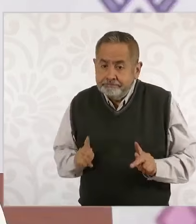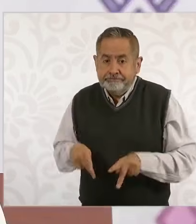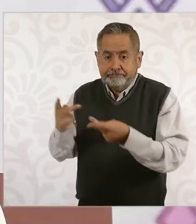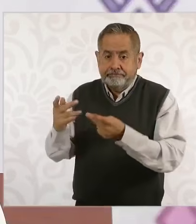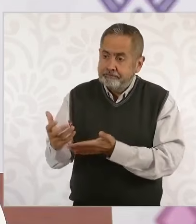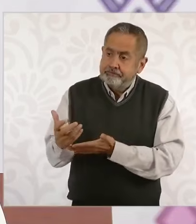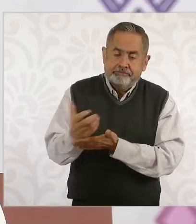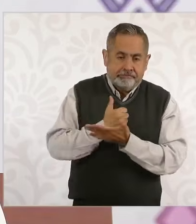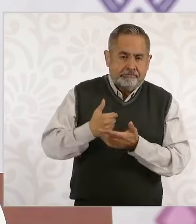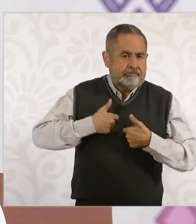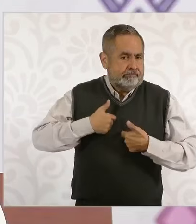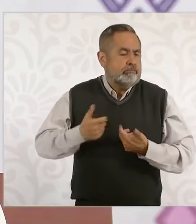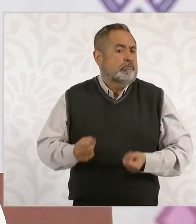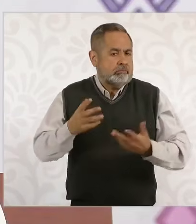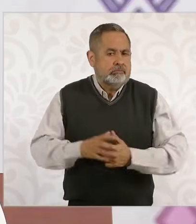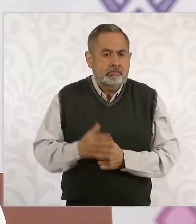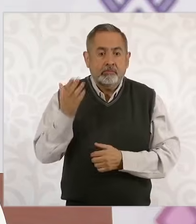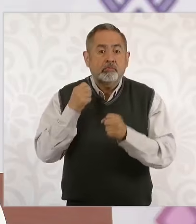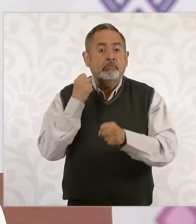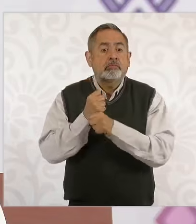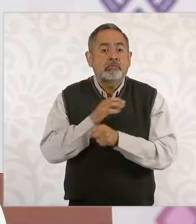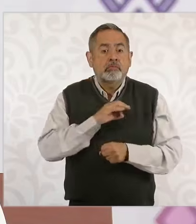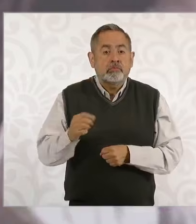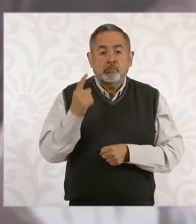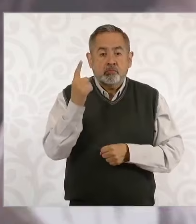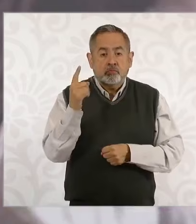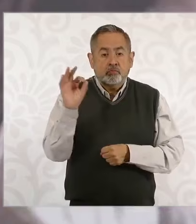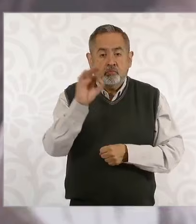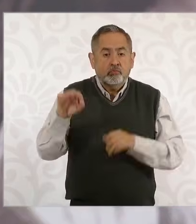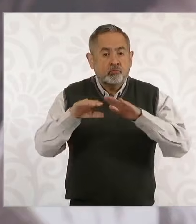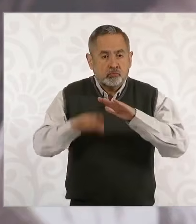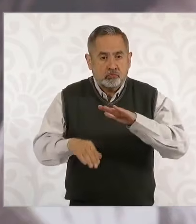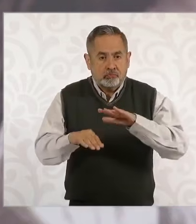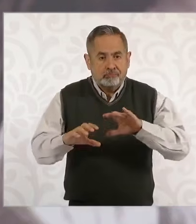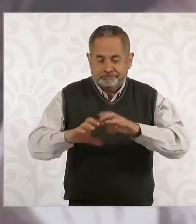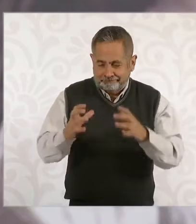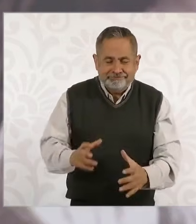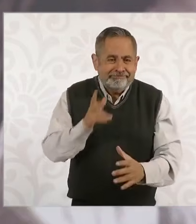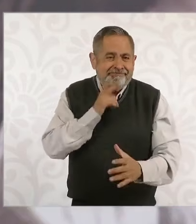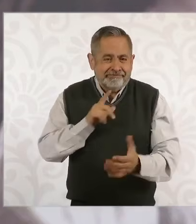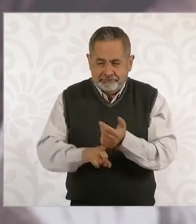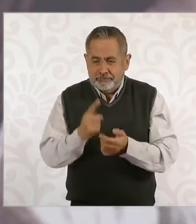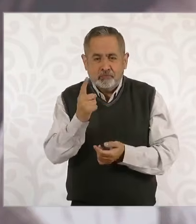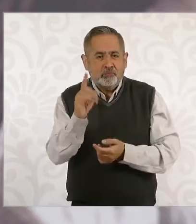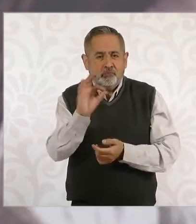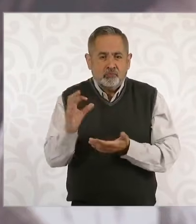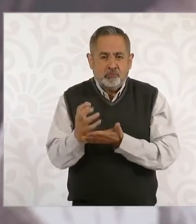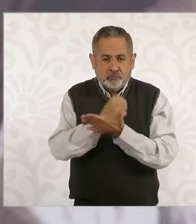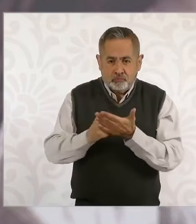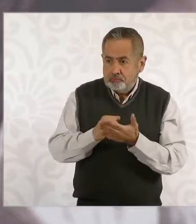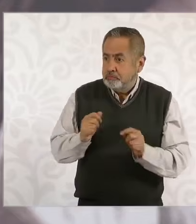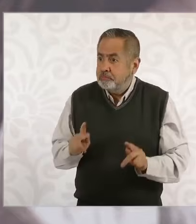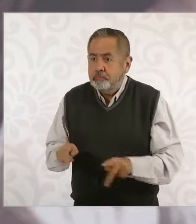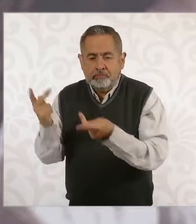la isla. El año pasado fue menos del 1% de la producción de crudo, y en términos de la venta que